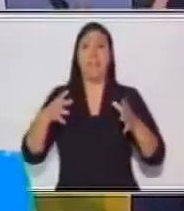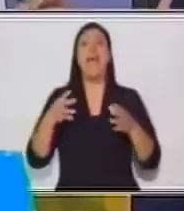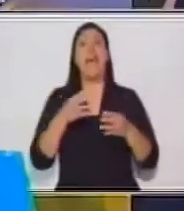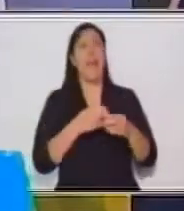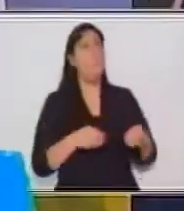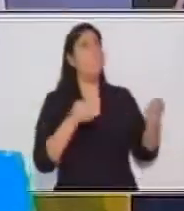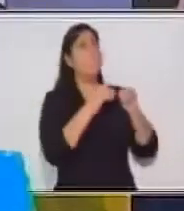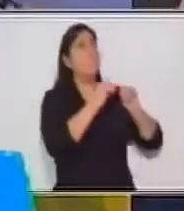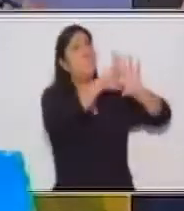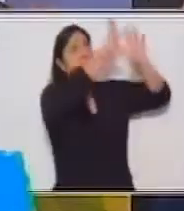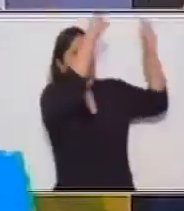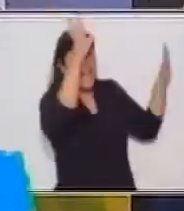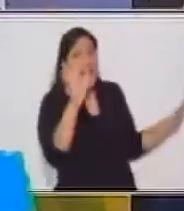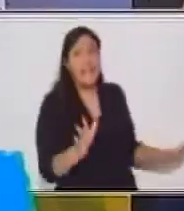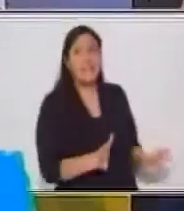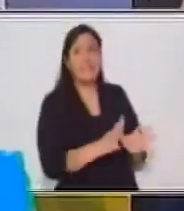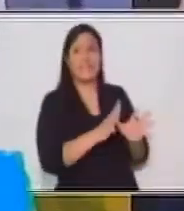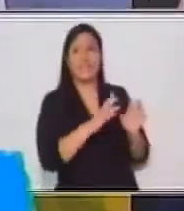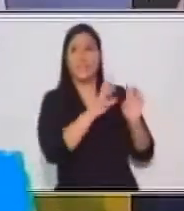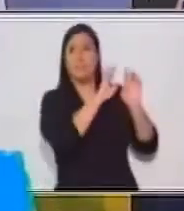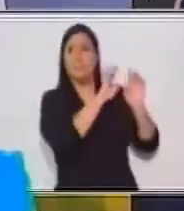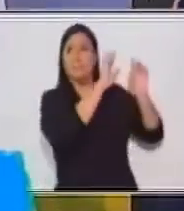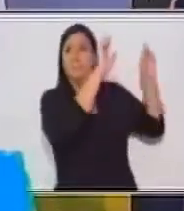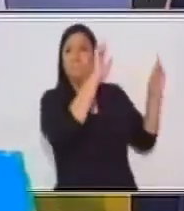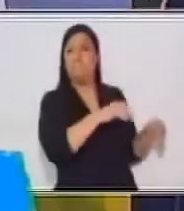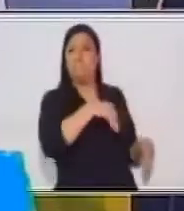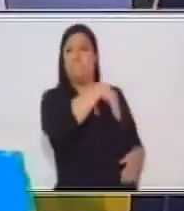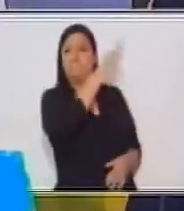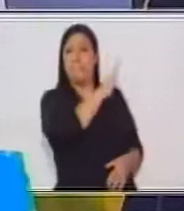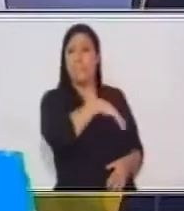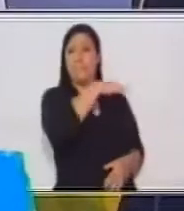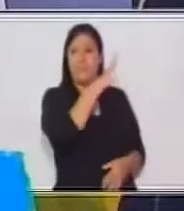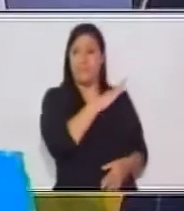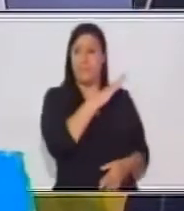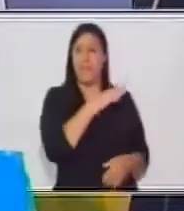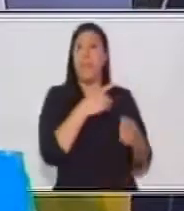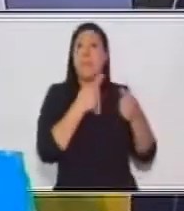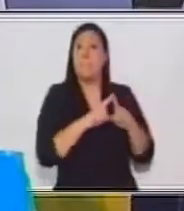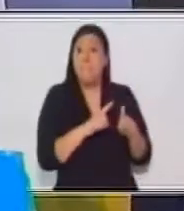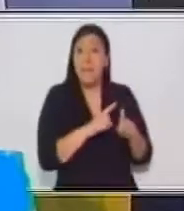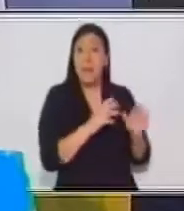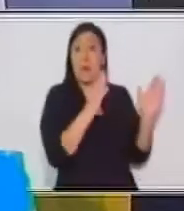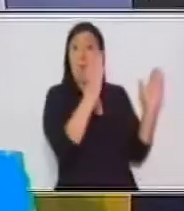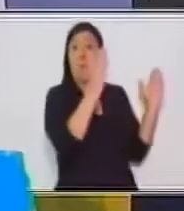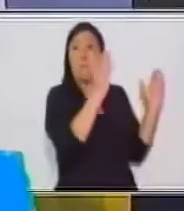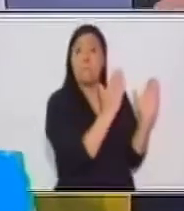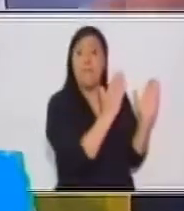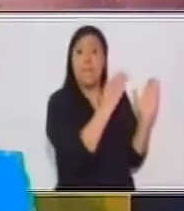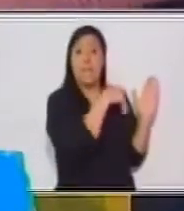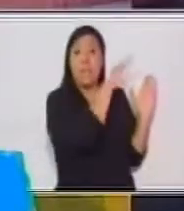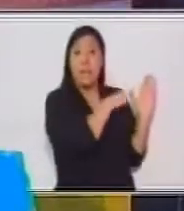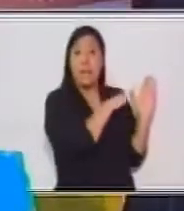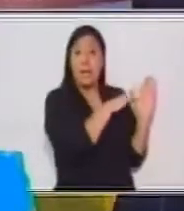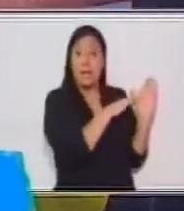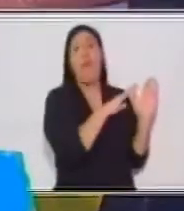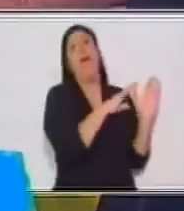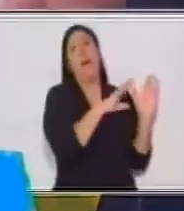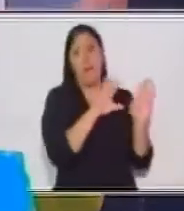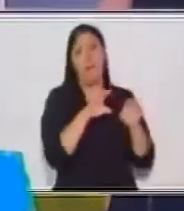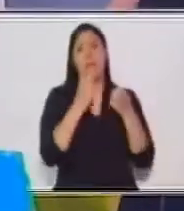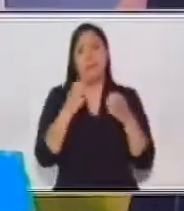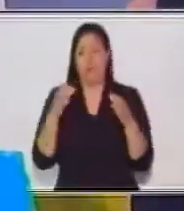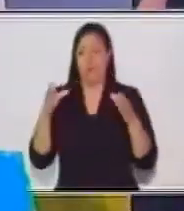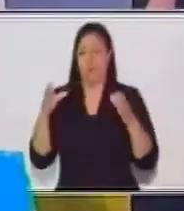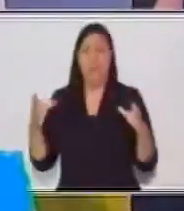es menos el área que hay que pintar, vas a utilizar menos pintura. Ahora, el consumo